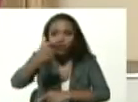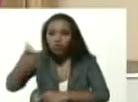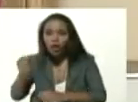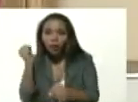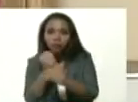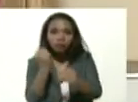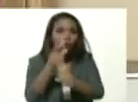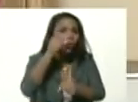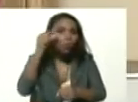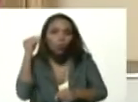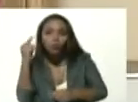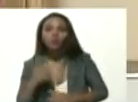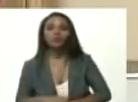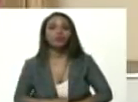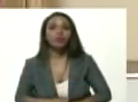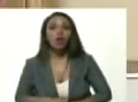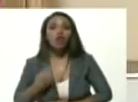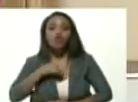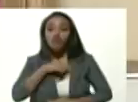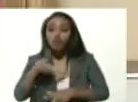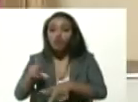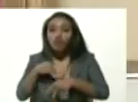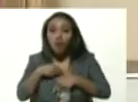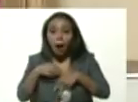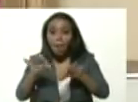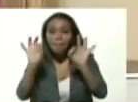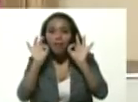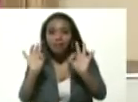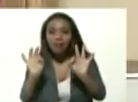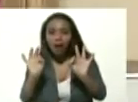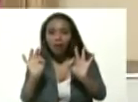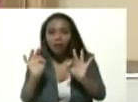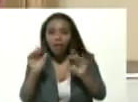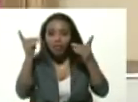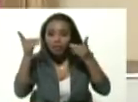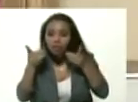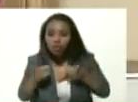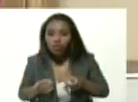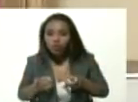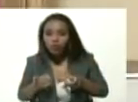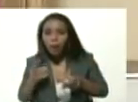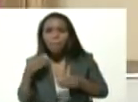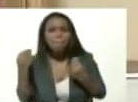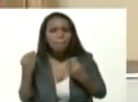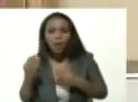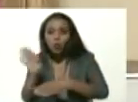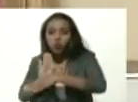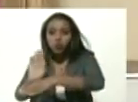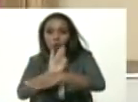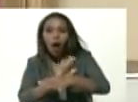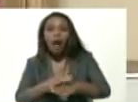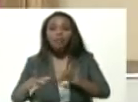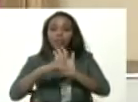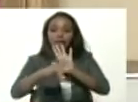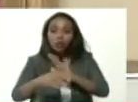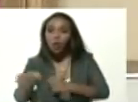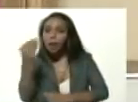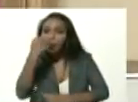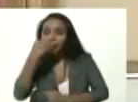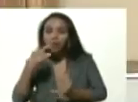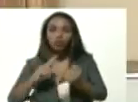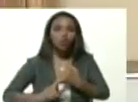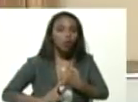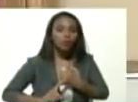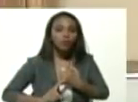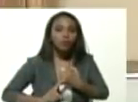trabajadoras. Hemos tomado medidas especiales para proteger el derecho a la alimentación.